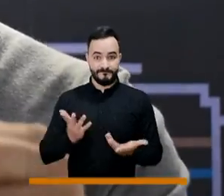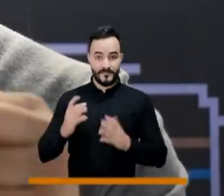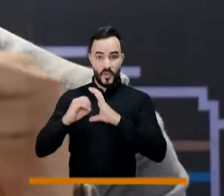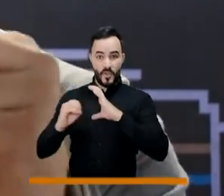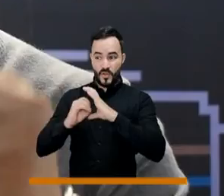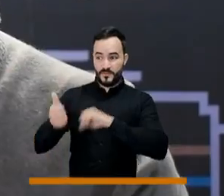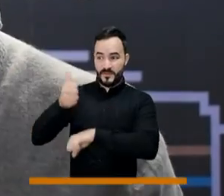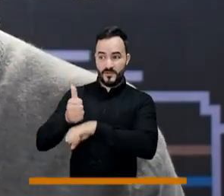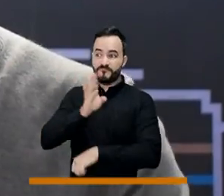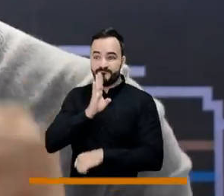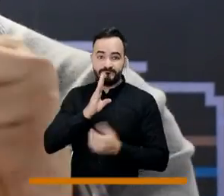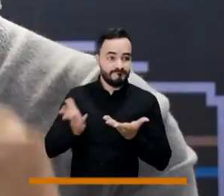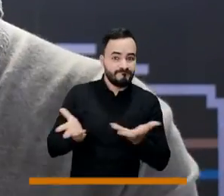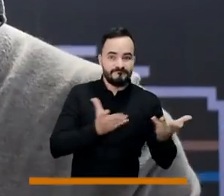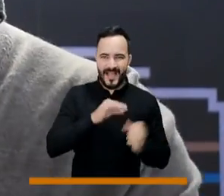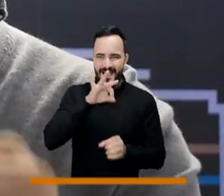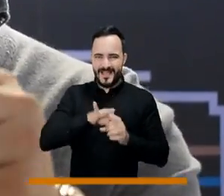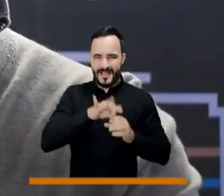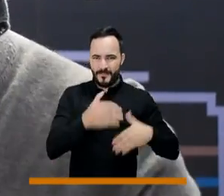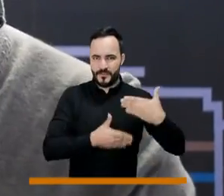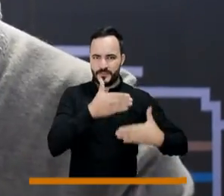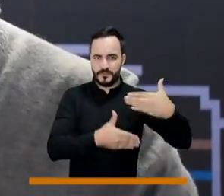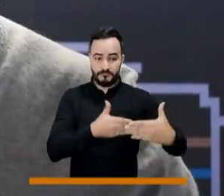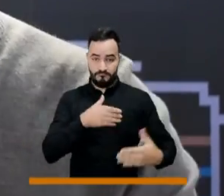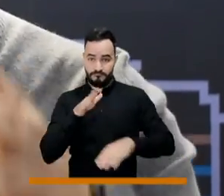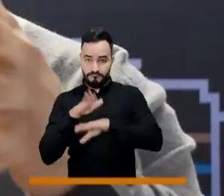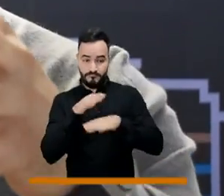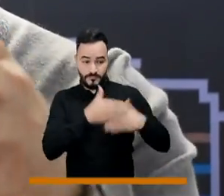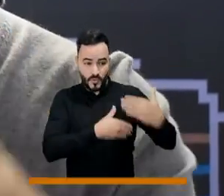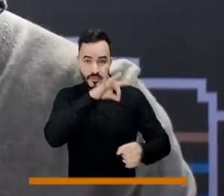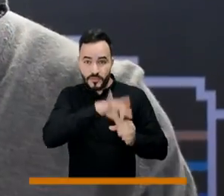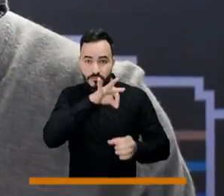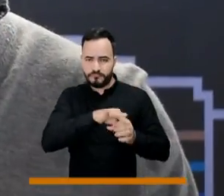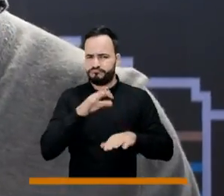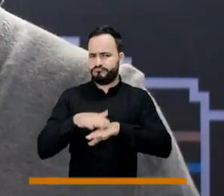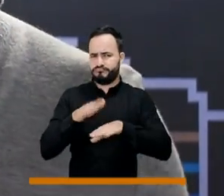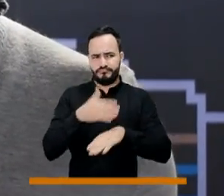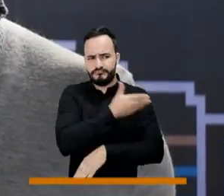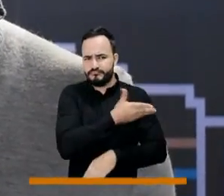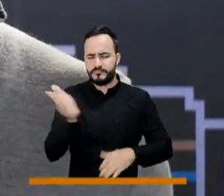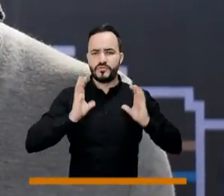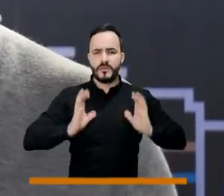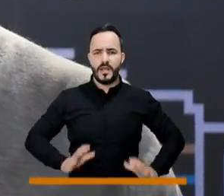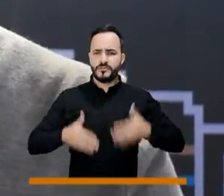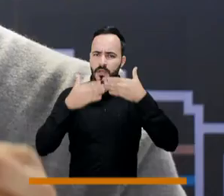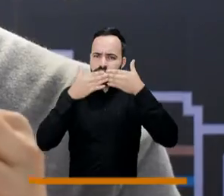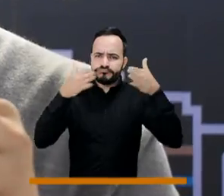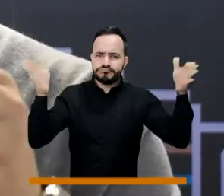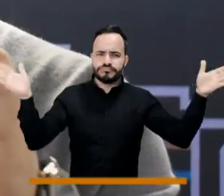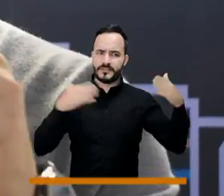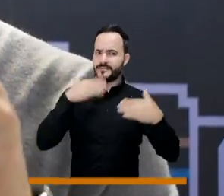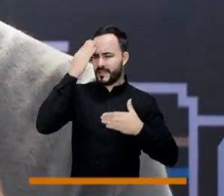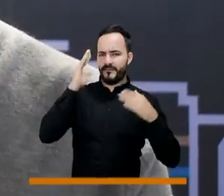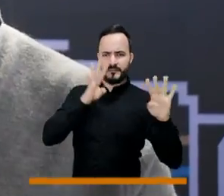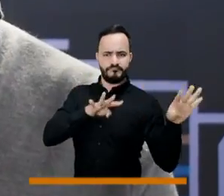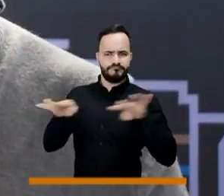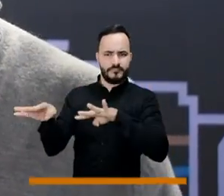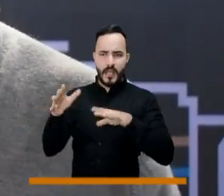La elección del Contralor General de Medellín fue un ejercicio de cara a la ciudadanía, un